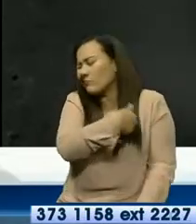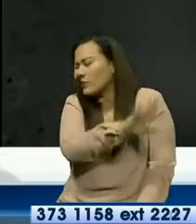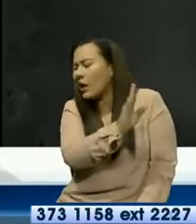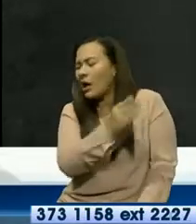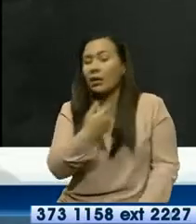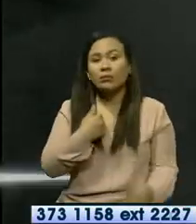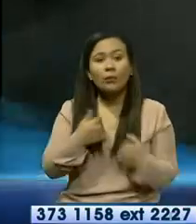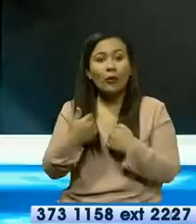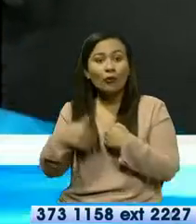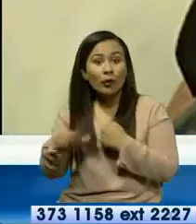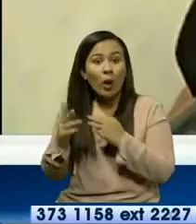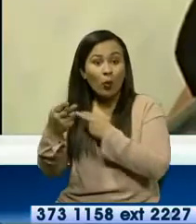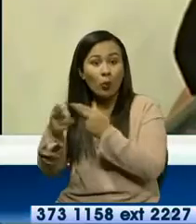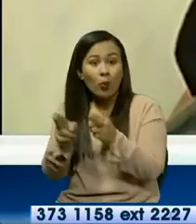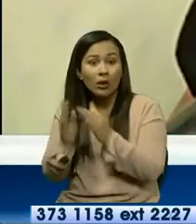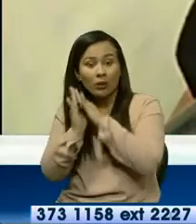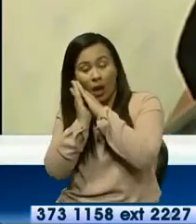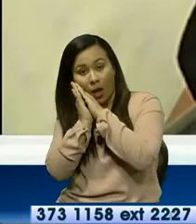ahí sentí